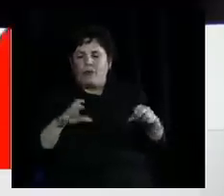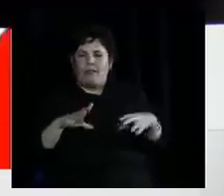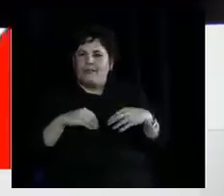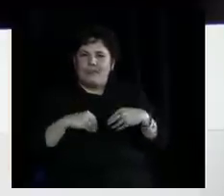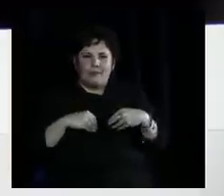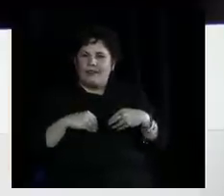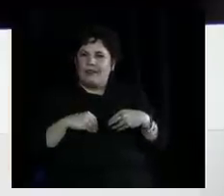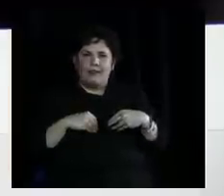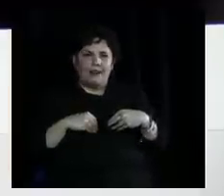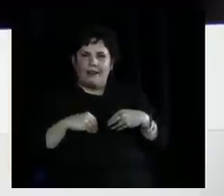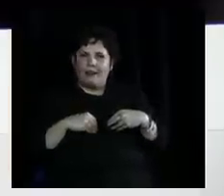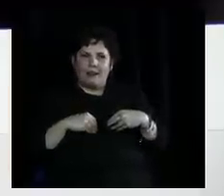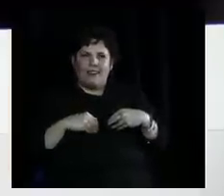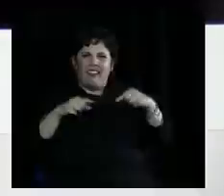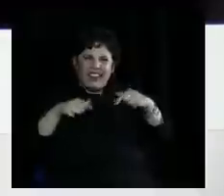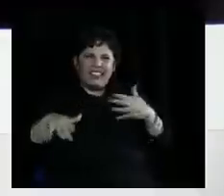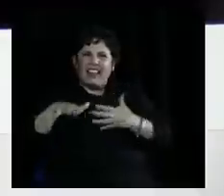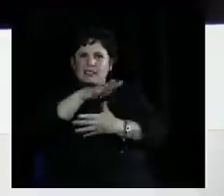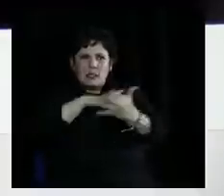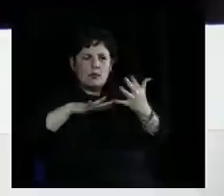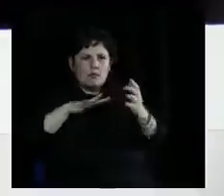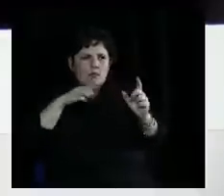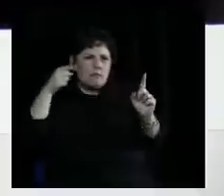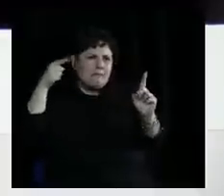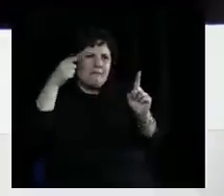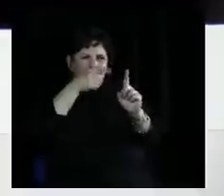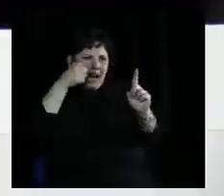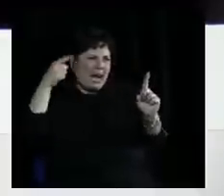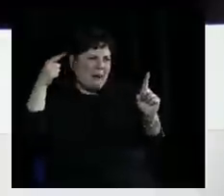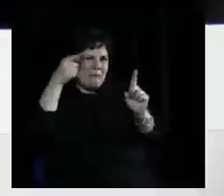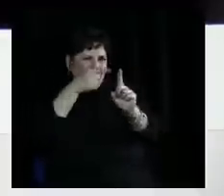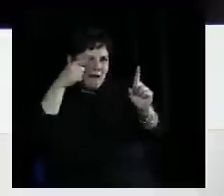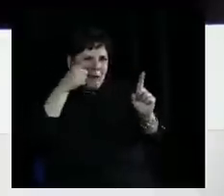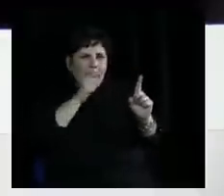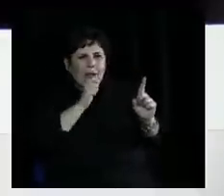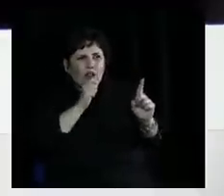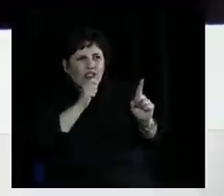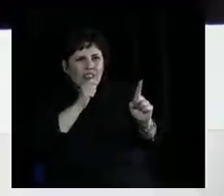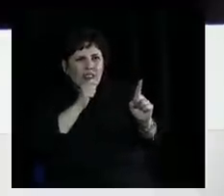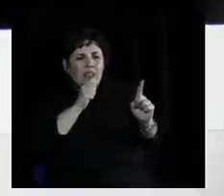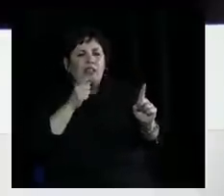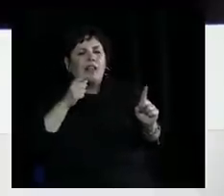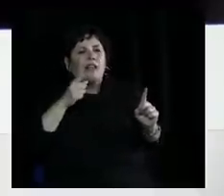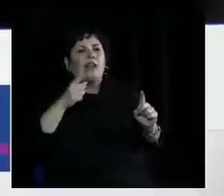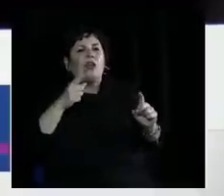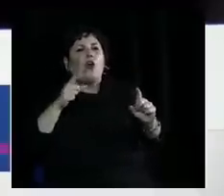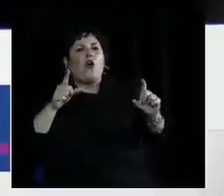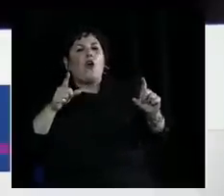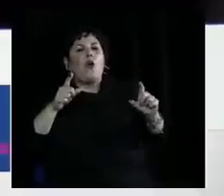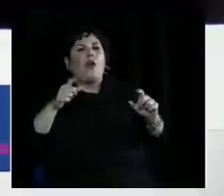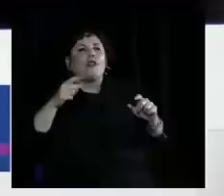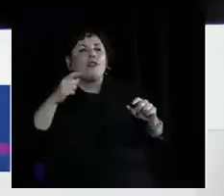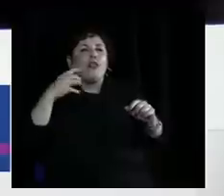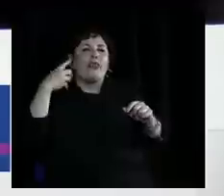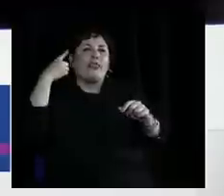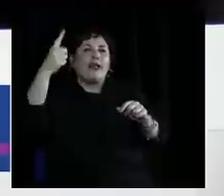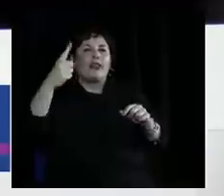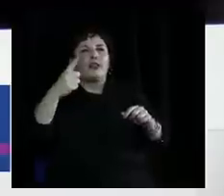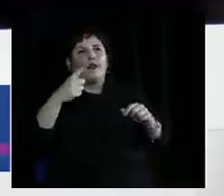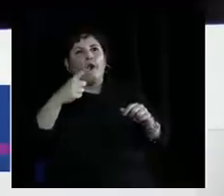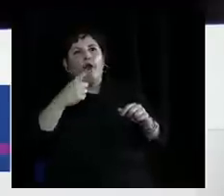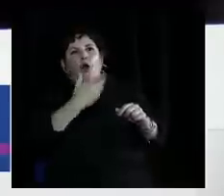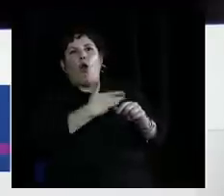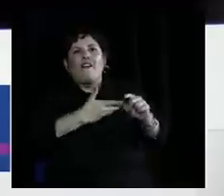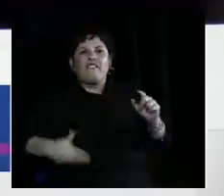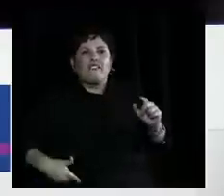que colabora a este clima de hostigamiento, de hostilidad hacia el periodismo, es cuando los jerarcas públicos empiezan a atribuir